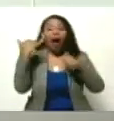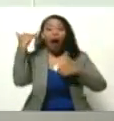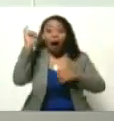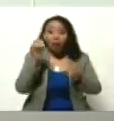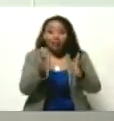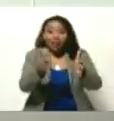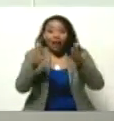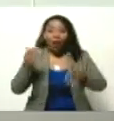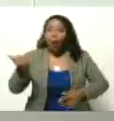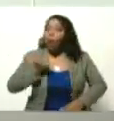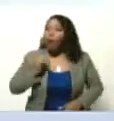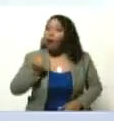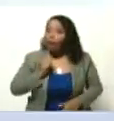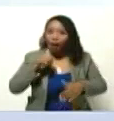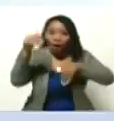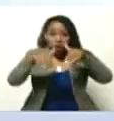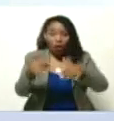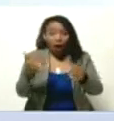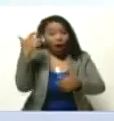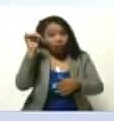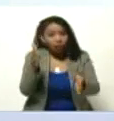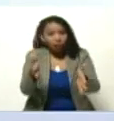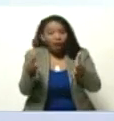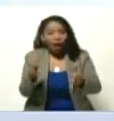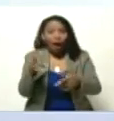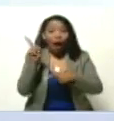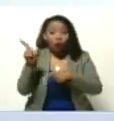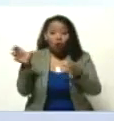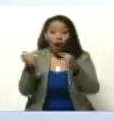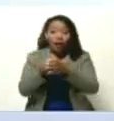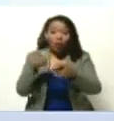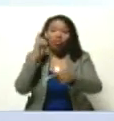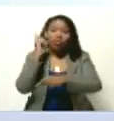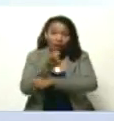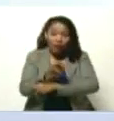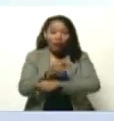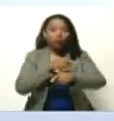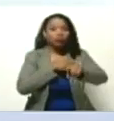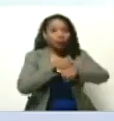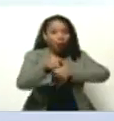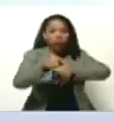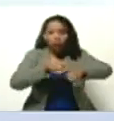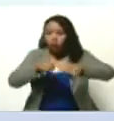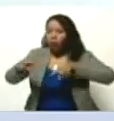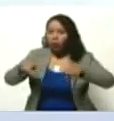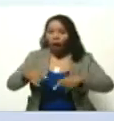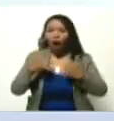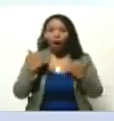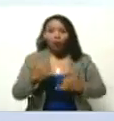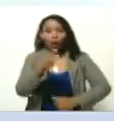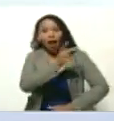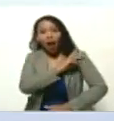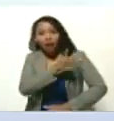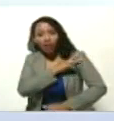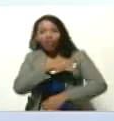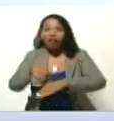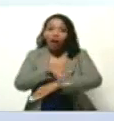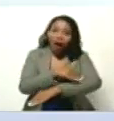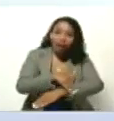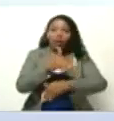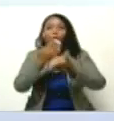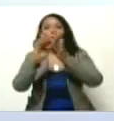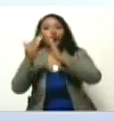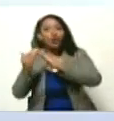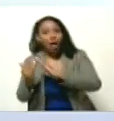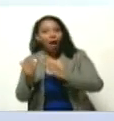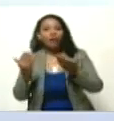cualquier elección. Entonces estos equipos deben coordinar con los actuales jefes de calle, comunidades y con